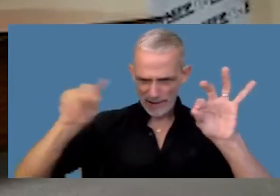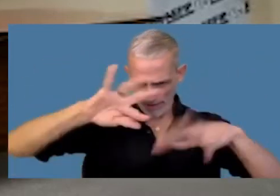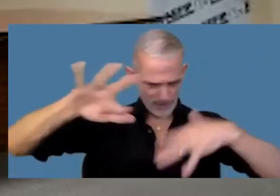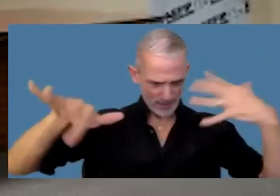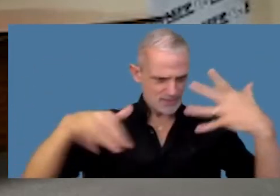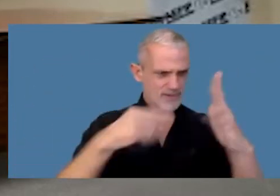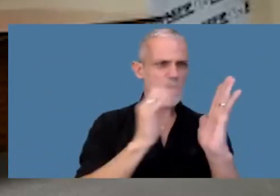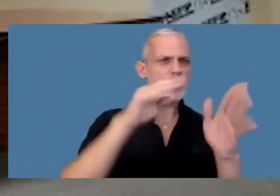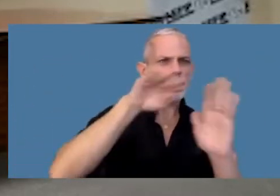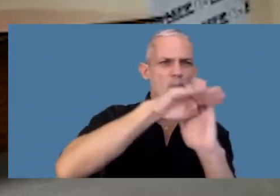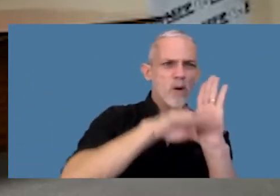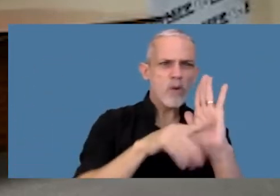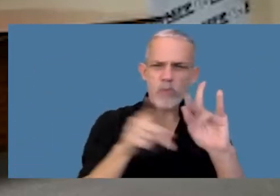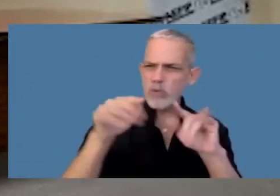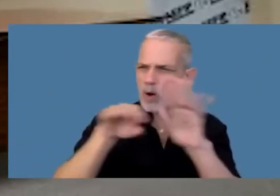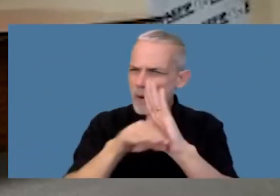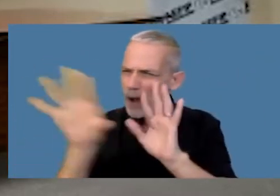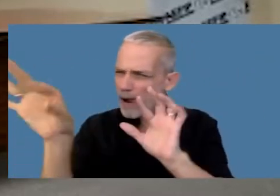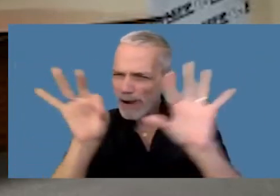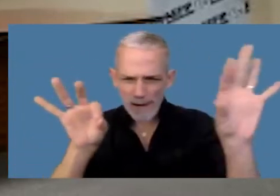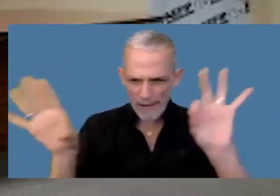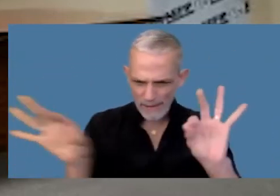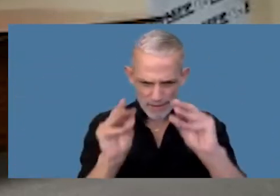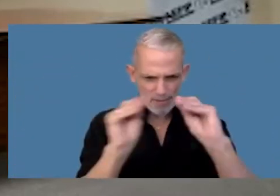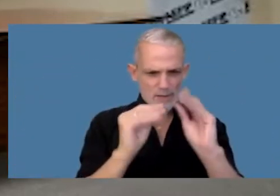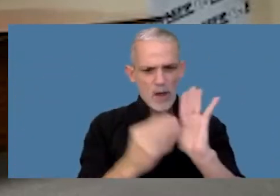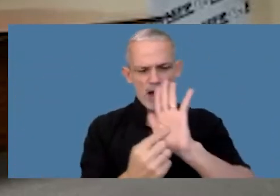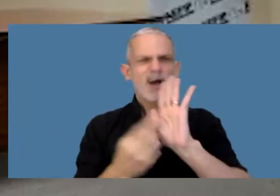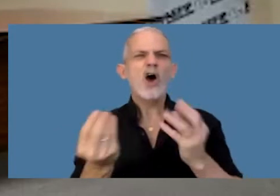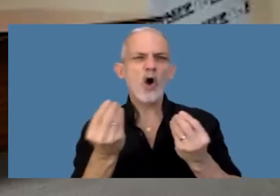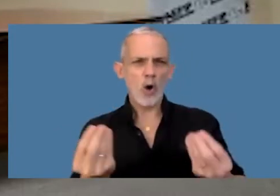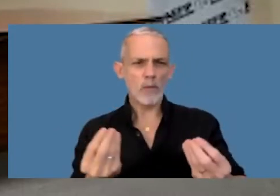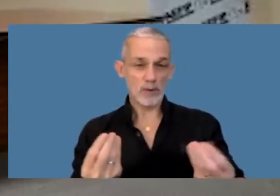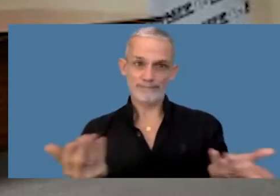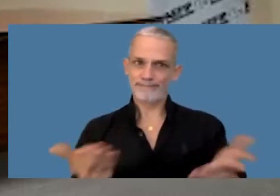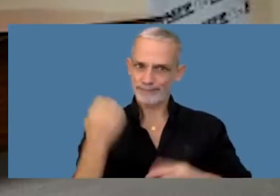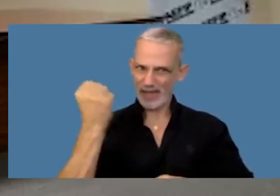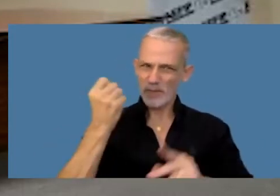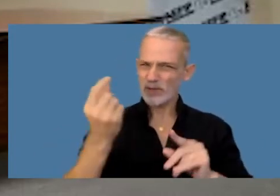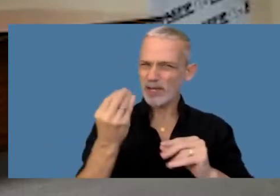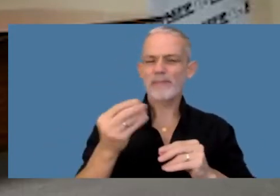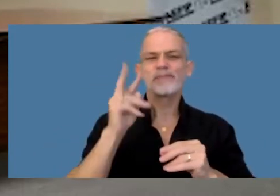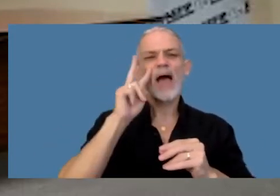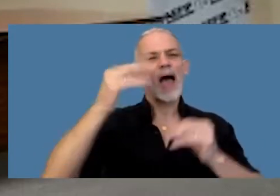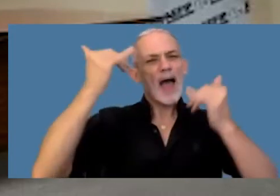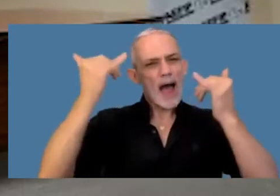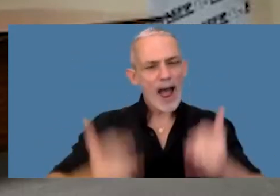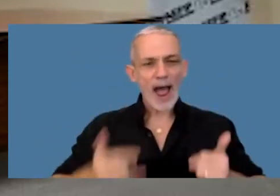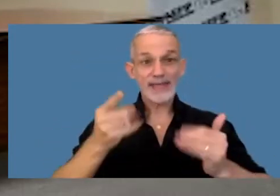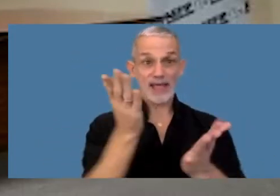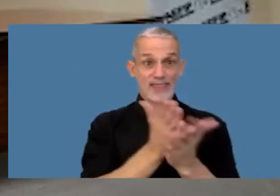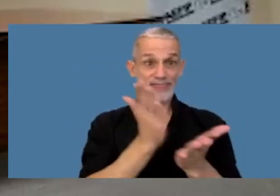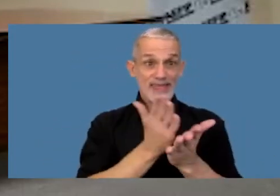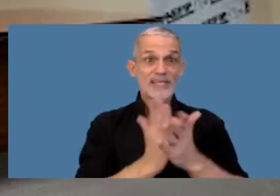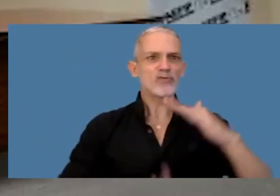y de cosas. Lo importante acá es ver cómo estos derechos